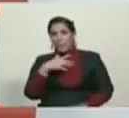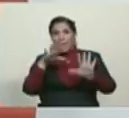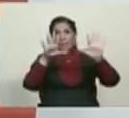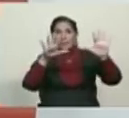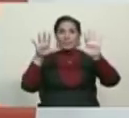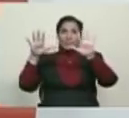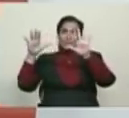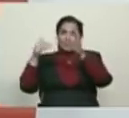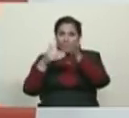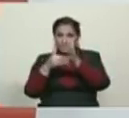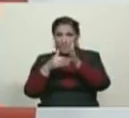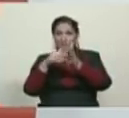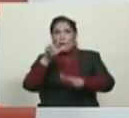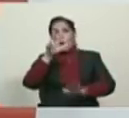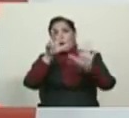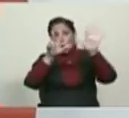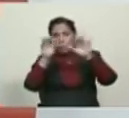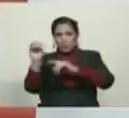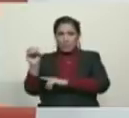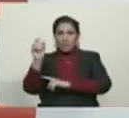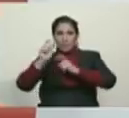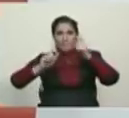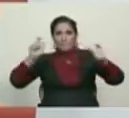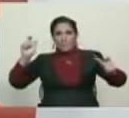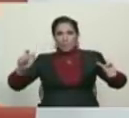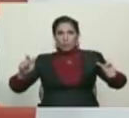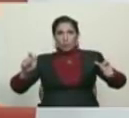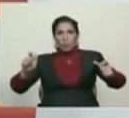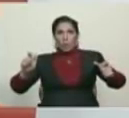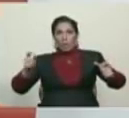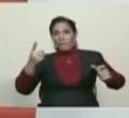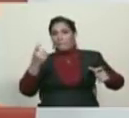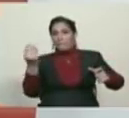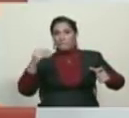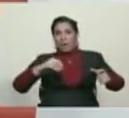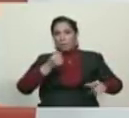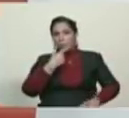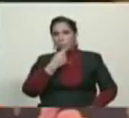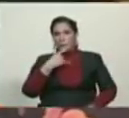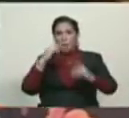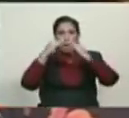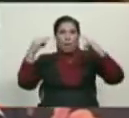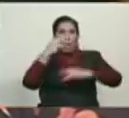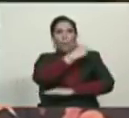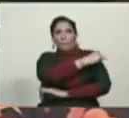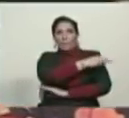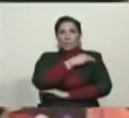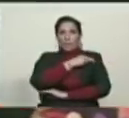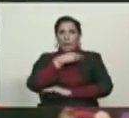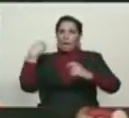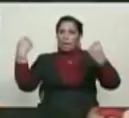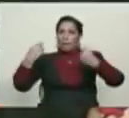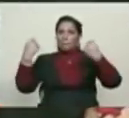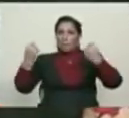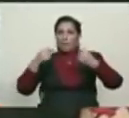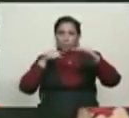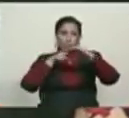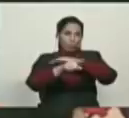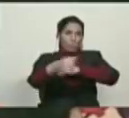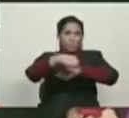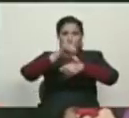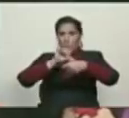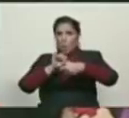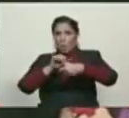10.080 pacientes, 2 meses de inventario. Un hospital de campaña con quirófanos y terapia intensiva, equipos